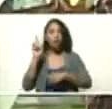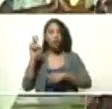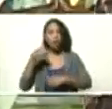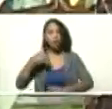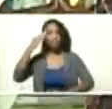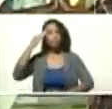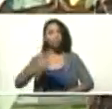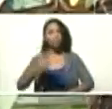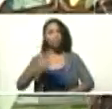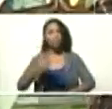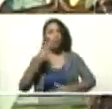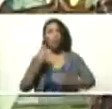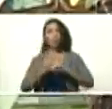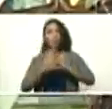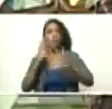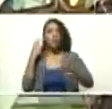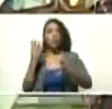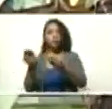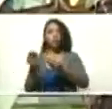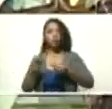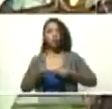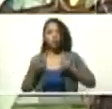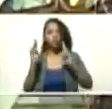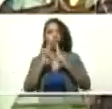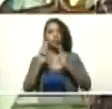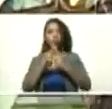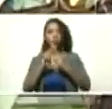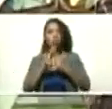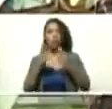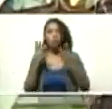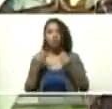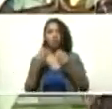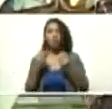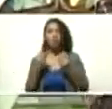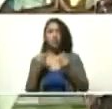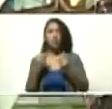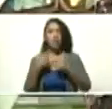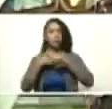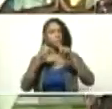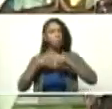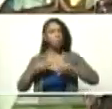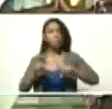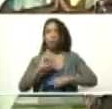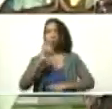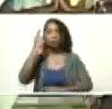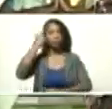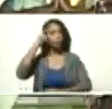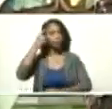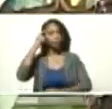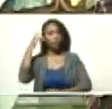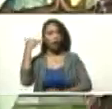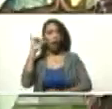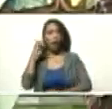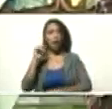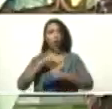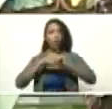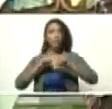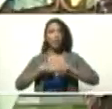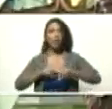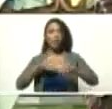ese desfile nos dio a conocer muchas diversidad que no sabíamos que existía en los